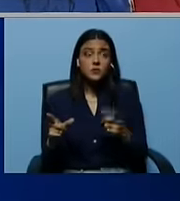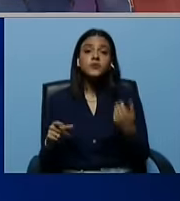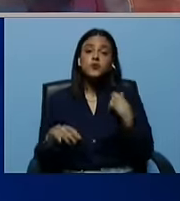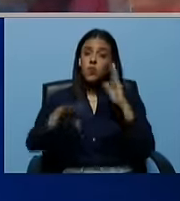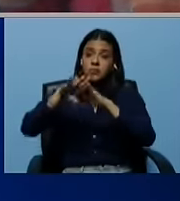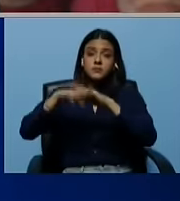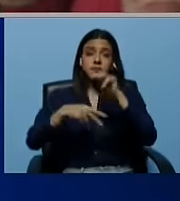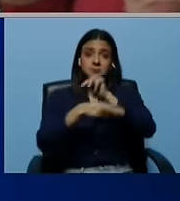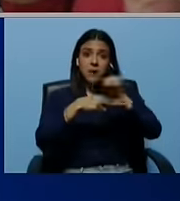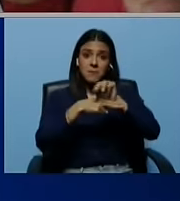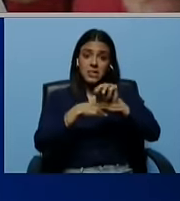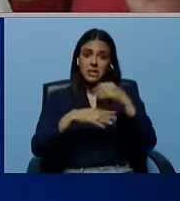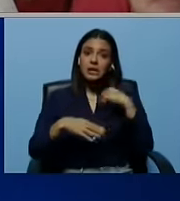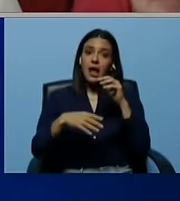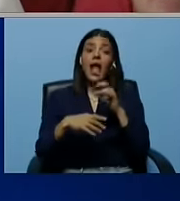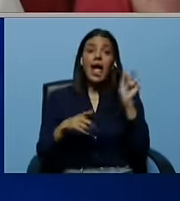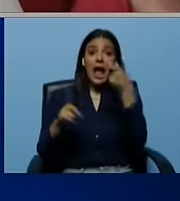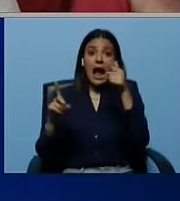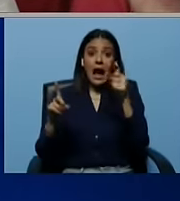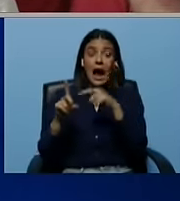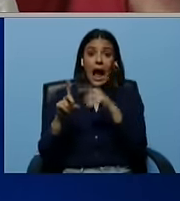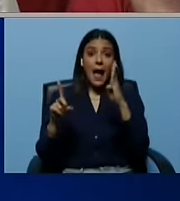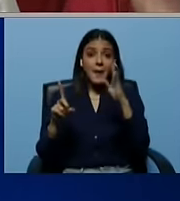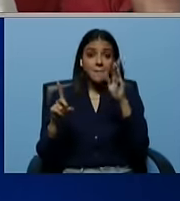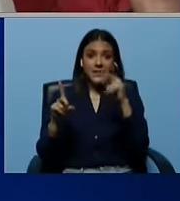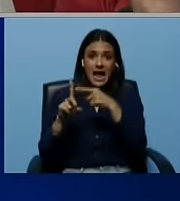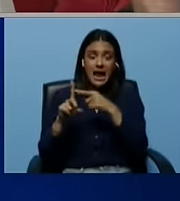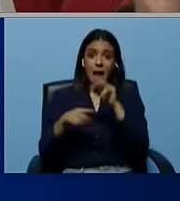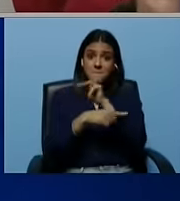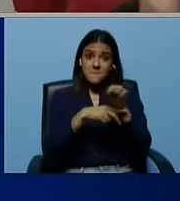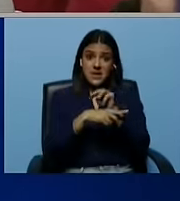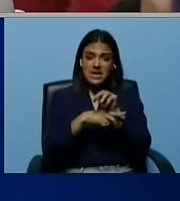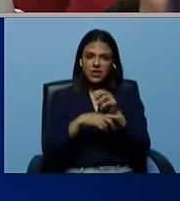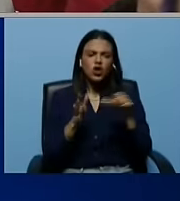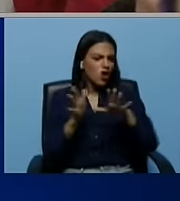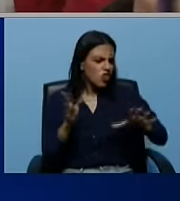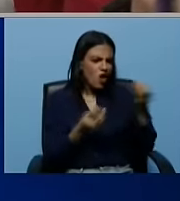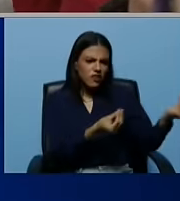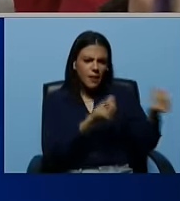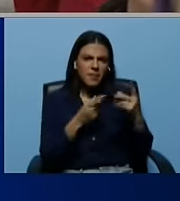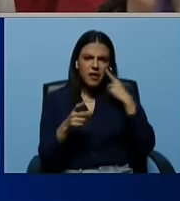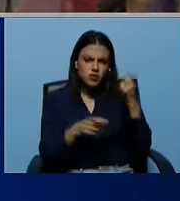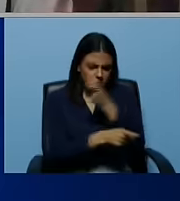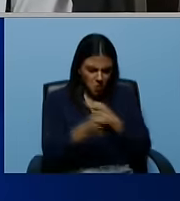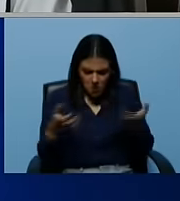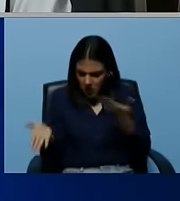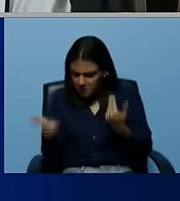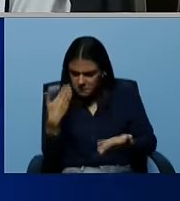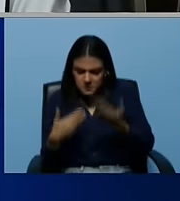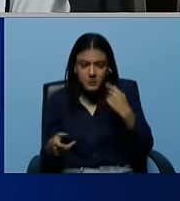ministra Gabriela, ya la tengo por aquí, ¿dónde está la covalonga? Mira,